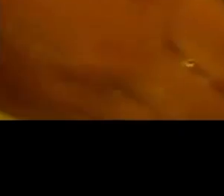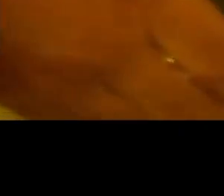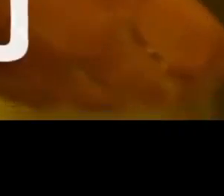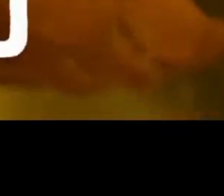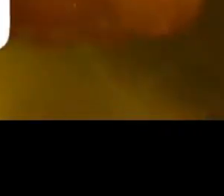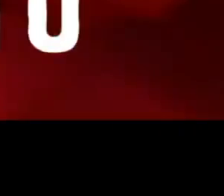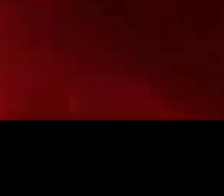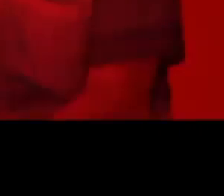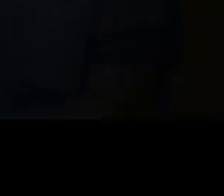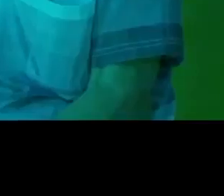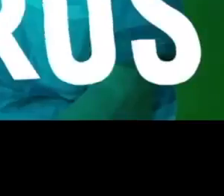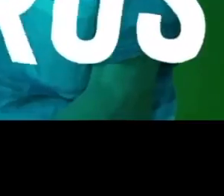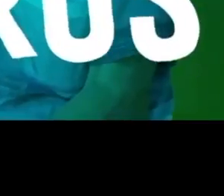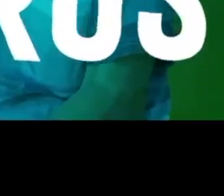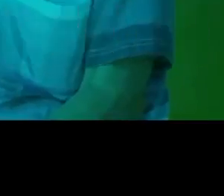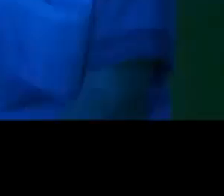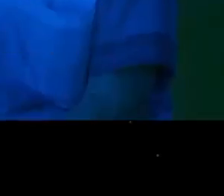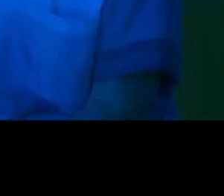tiempo